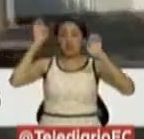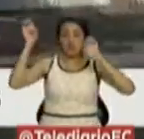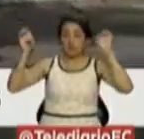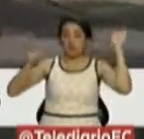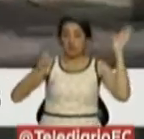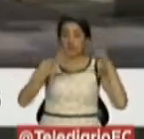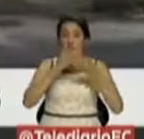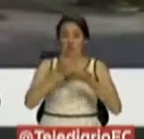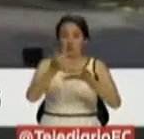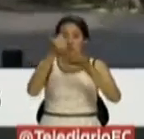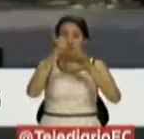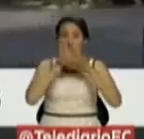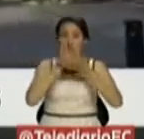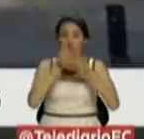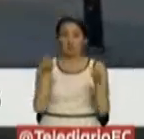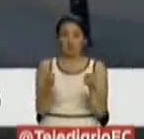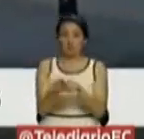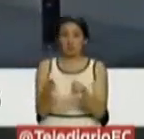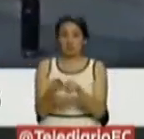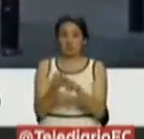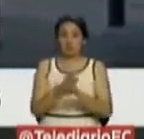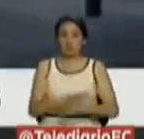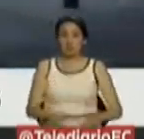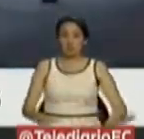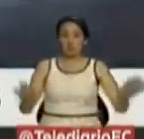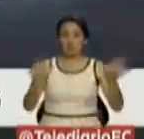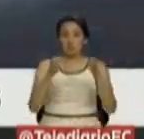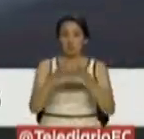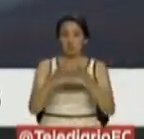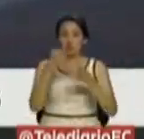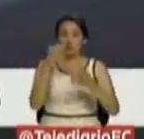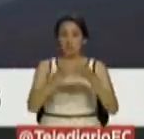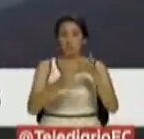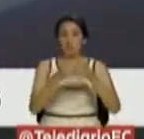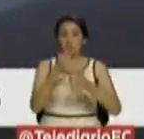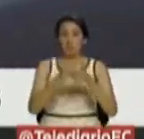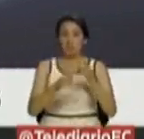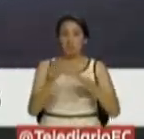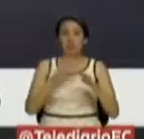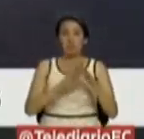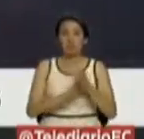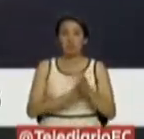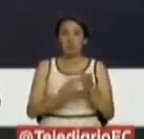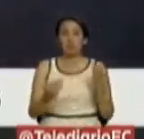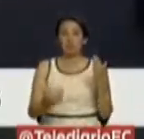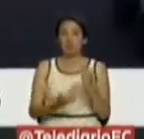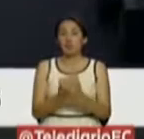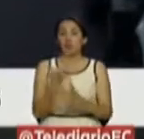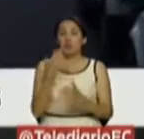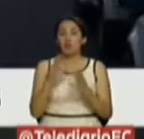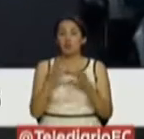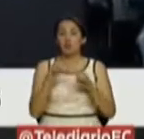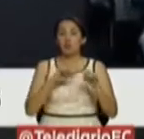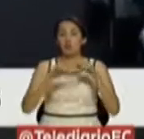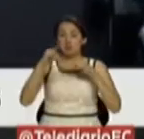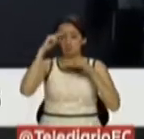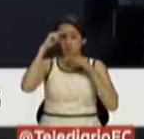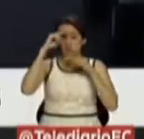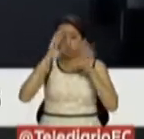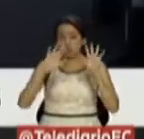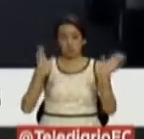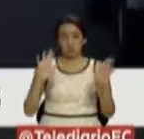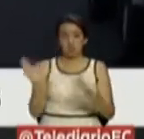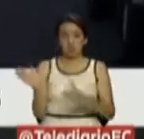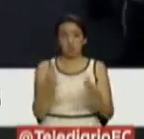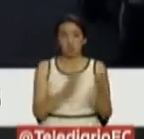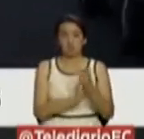ayuden a contrarrestar este flagelo que aqueja a toda la nación. Efectivamente, alrededor del colegio no hemos tenido novedades, debido también